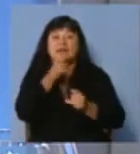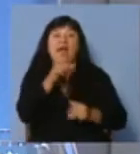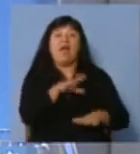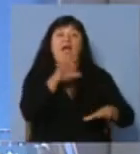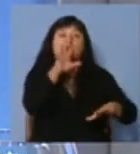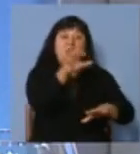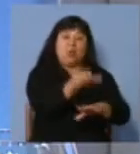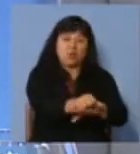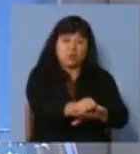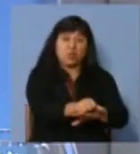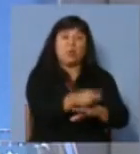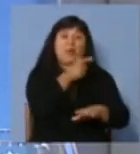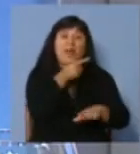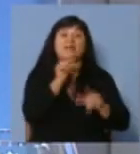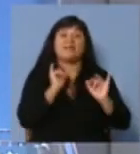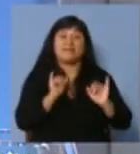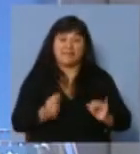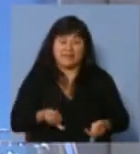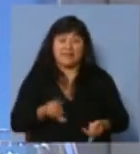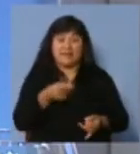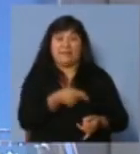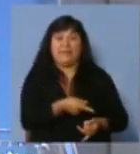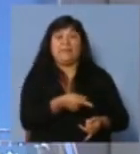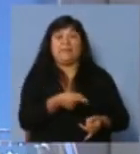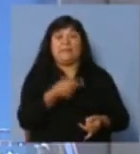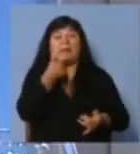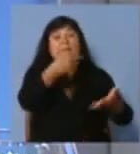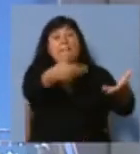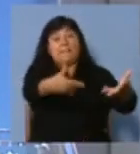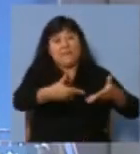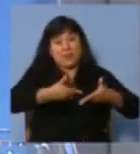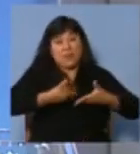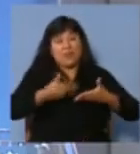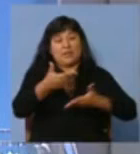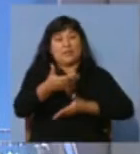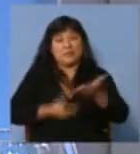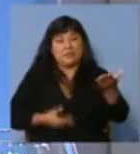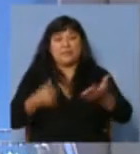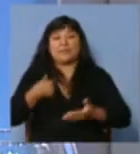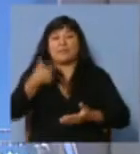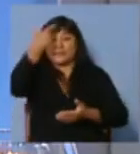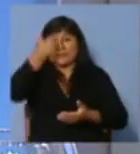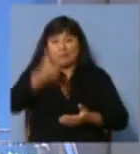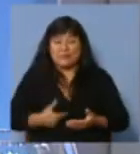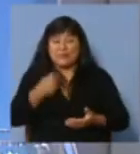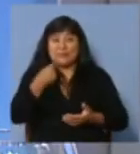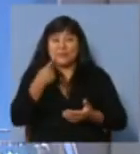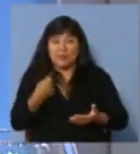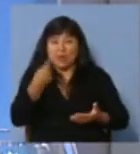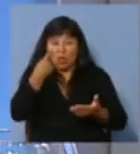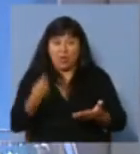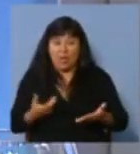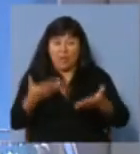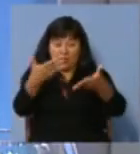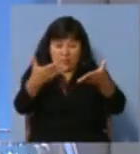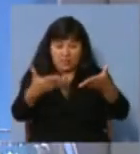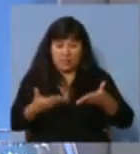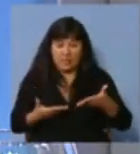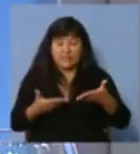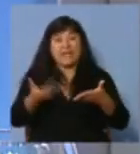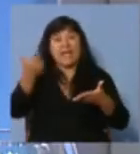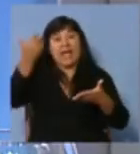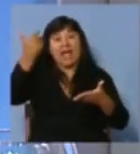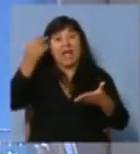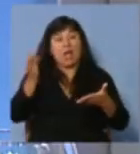pide el lanzamiento y nosotros nos damos con que hay un fallo cierto de la